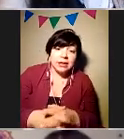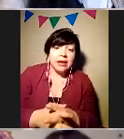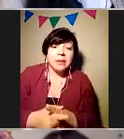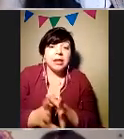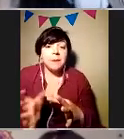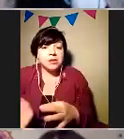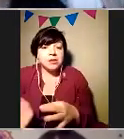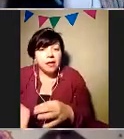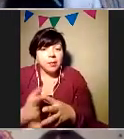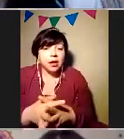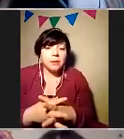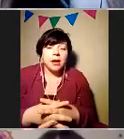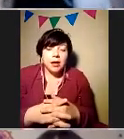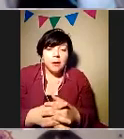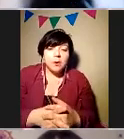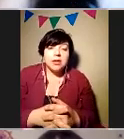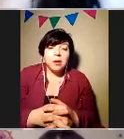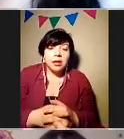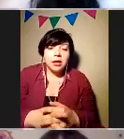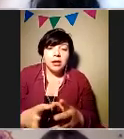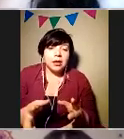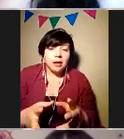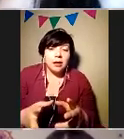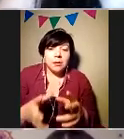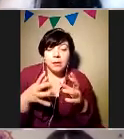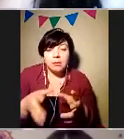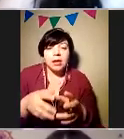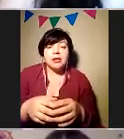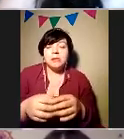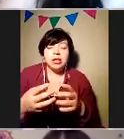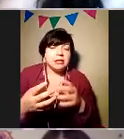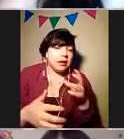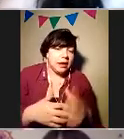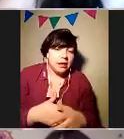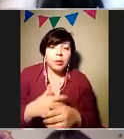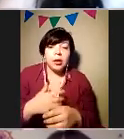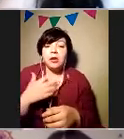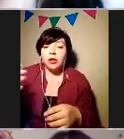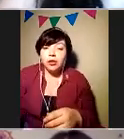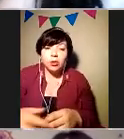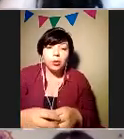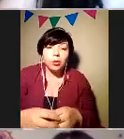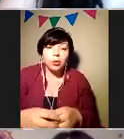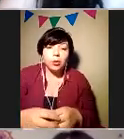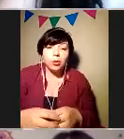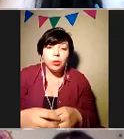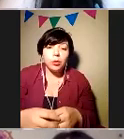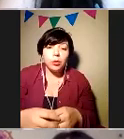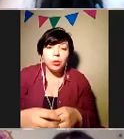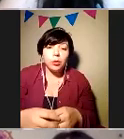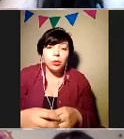de las materias procesadas, porque además, como decíamos antes, está la materia prima, que en este caso podría ser el cáñamo, el algodón